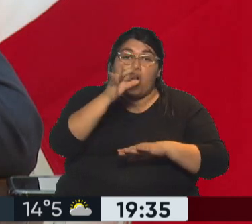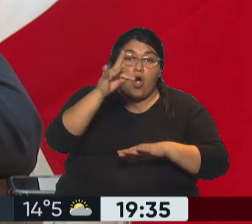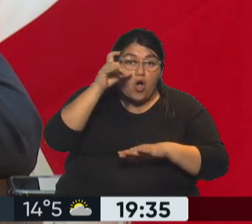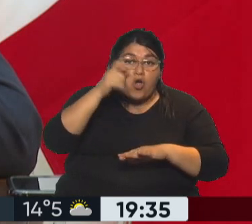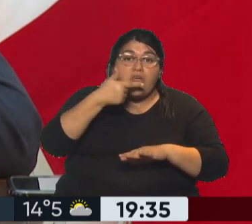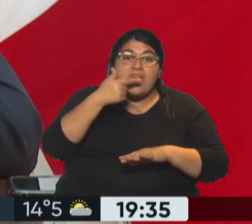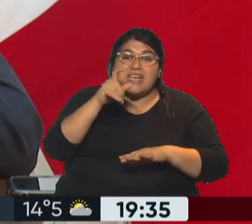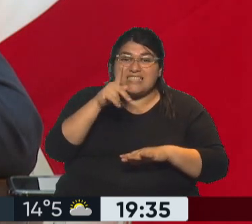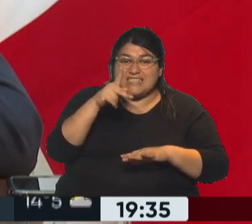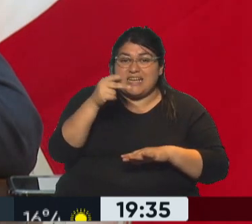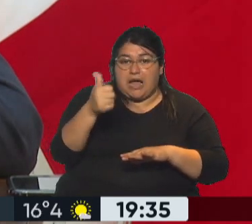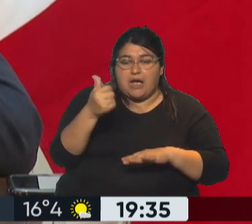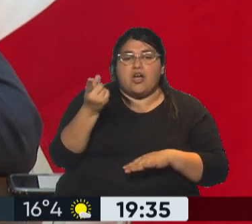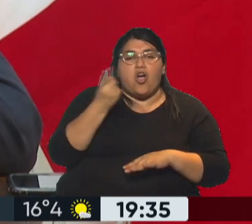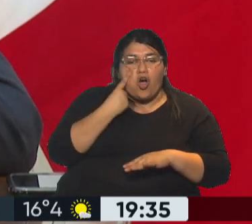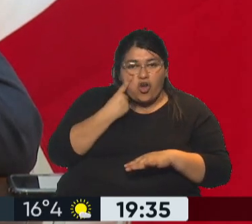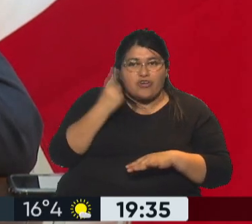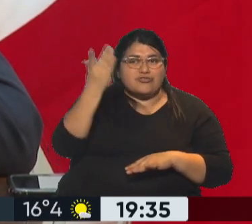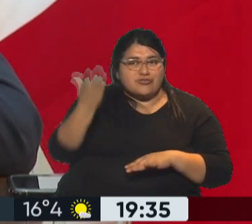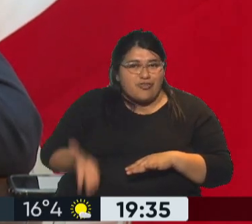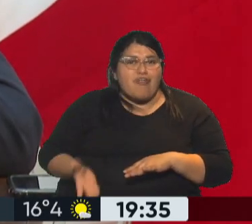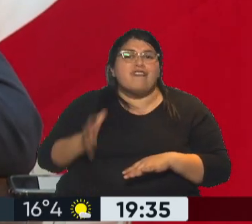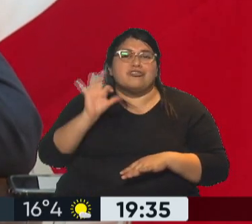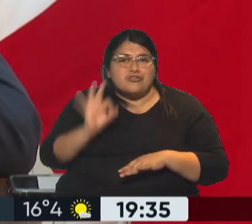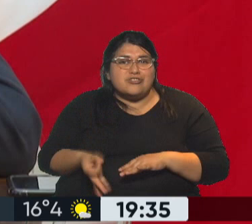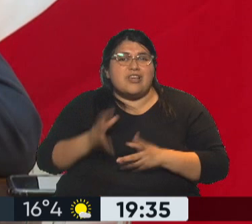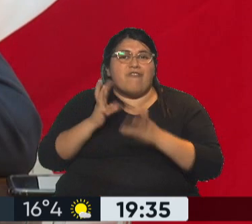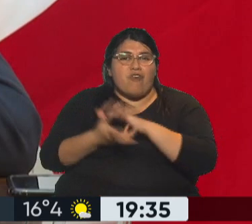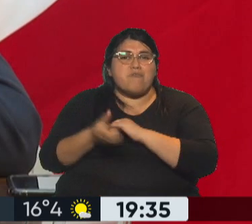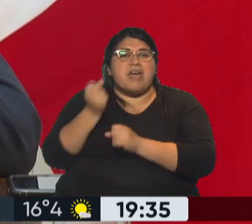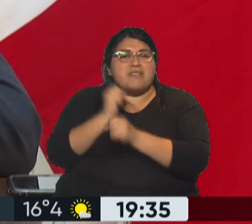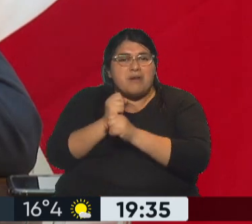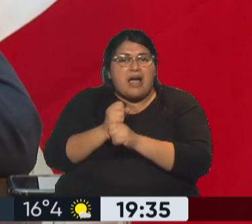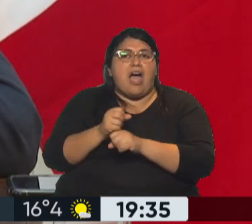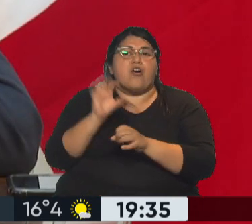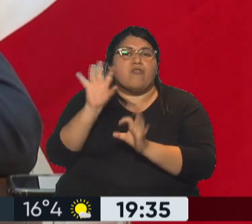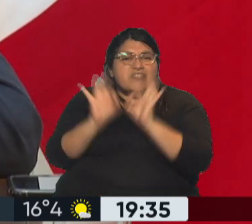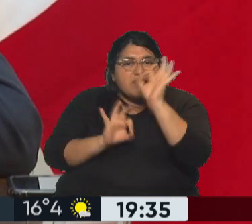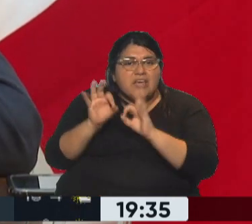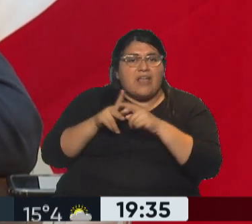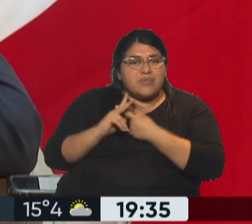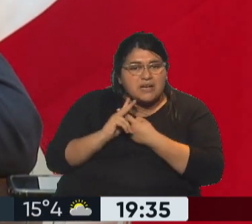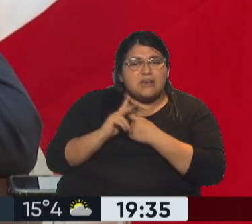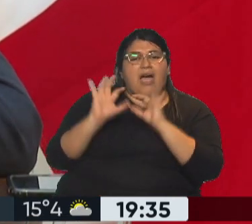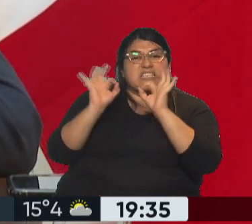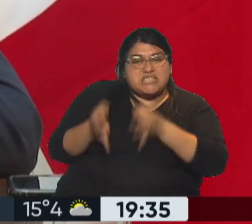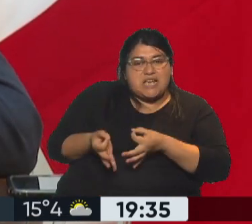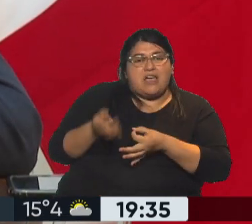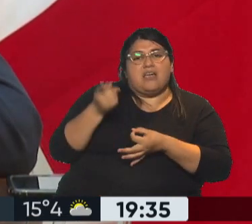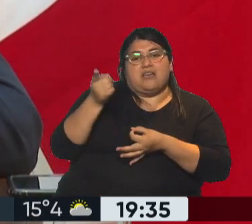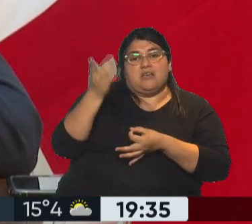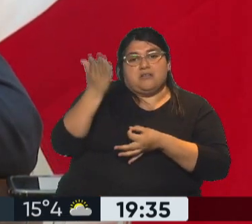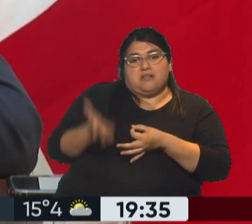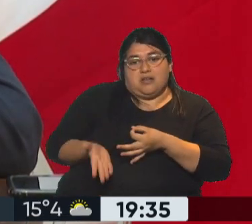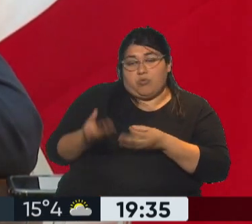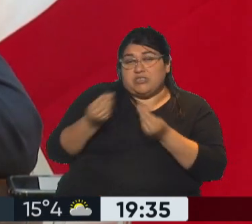la conozco muchísimo, sé de sus cualidades personales, sé de su capacidad técnica, sé de su inmensa honestidad y sé que puede